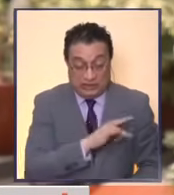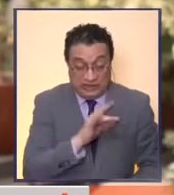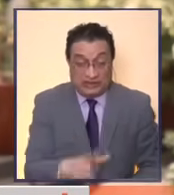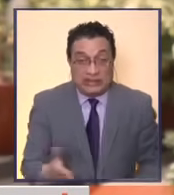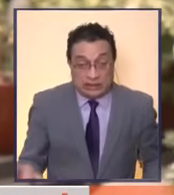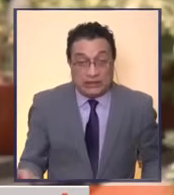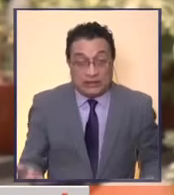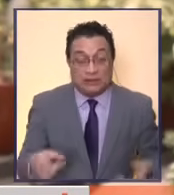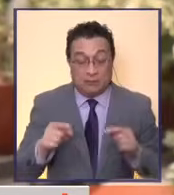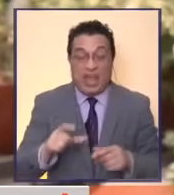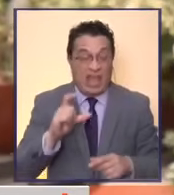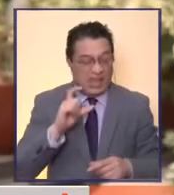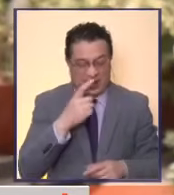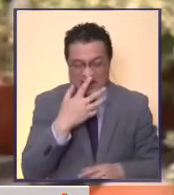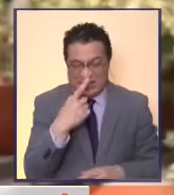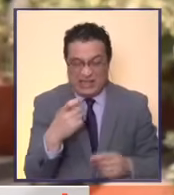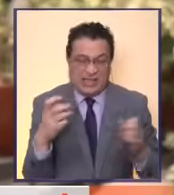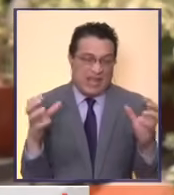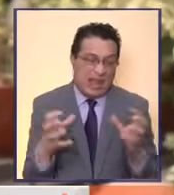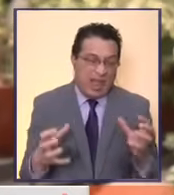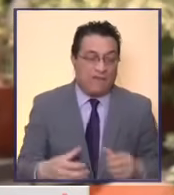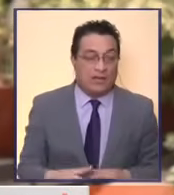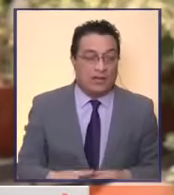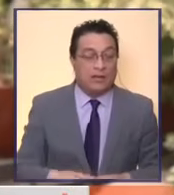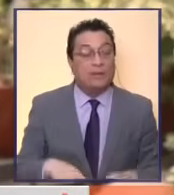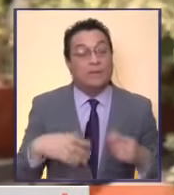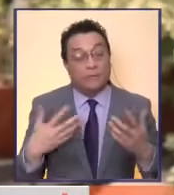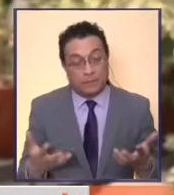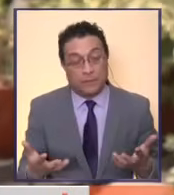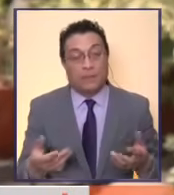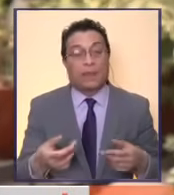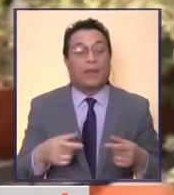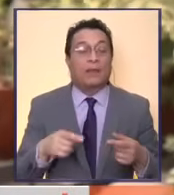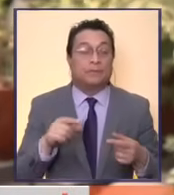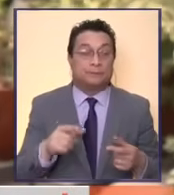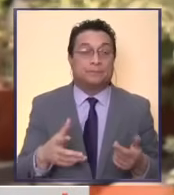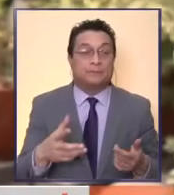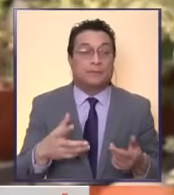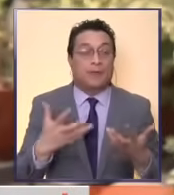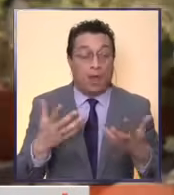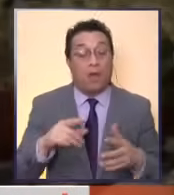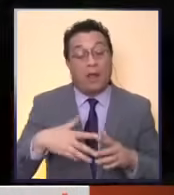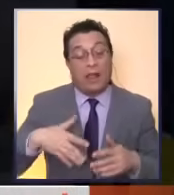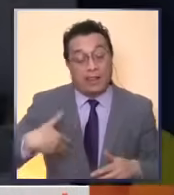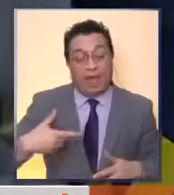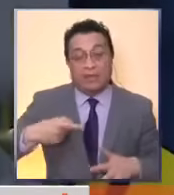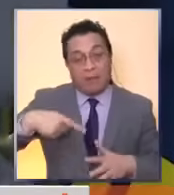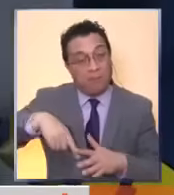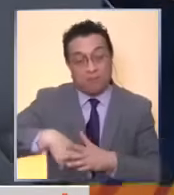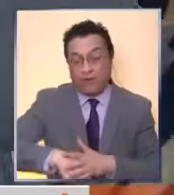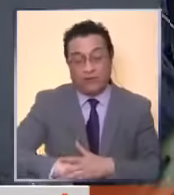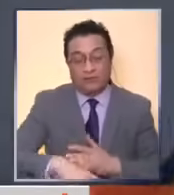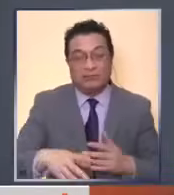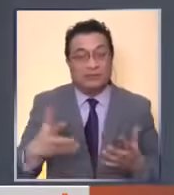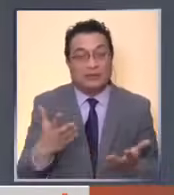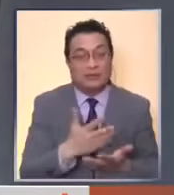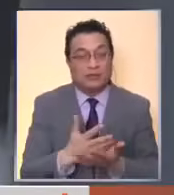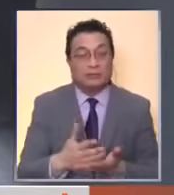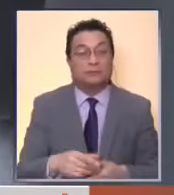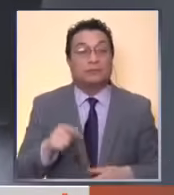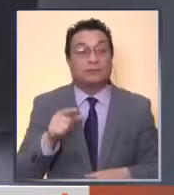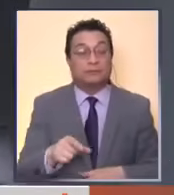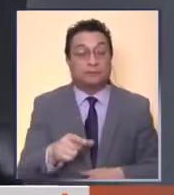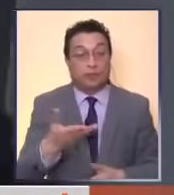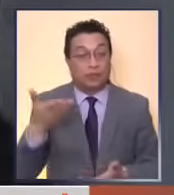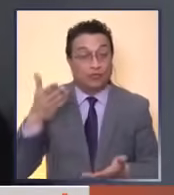hecho grave. Por lo tanto, lamentamos profundamente lo ocurrido. El asesinato de Matías Adame